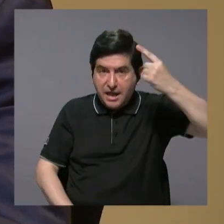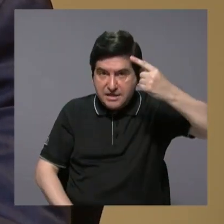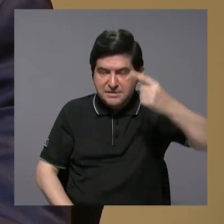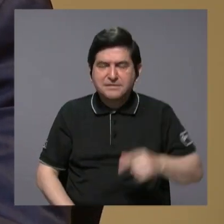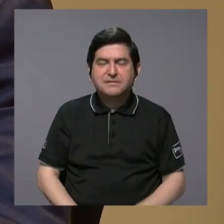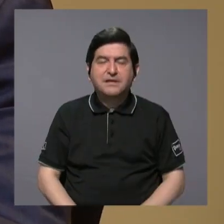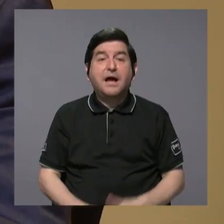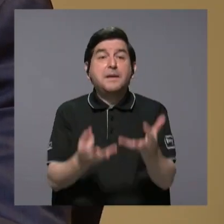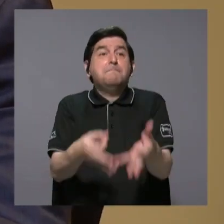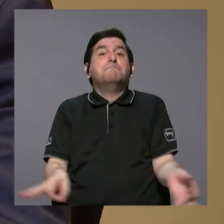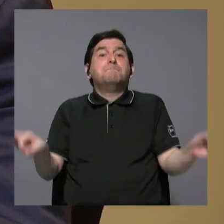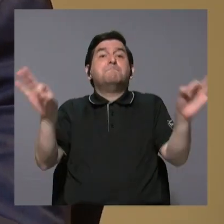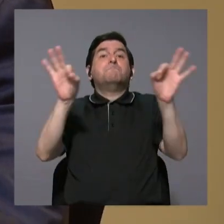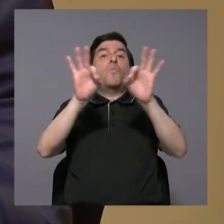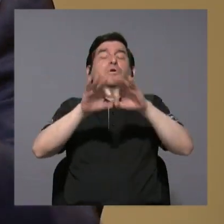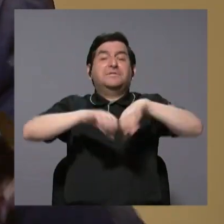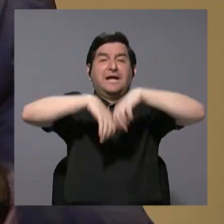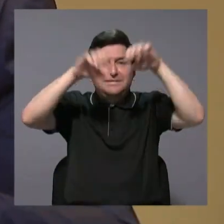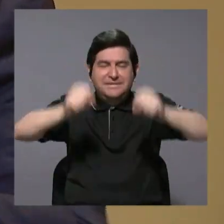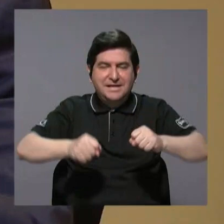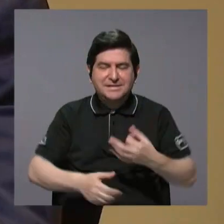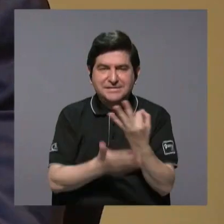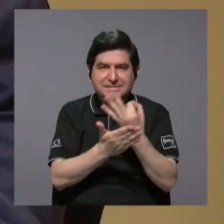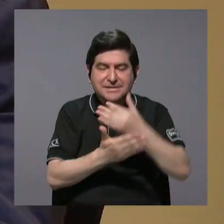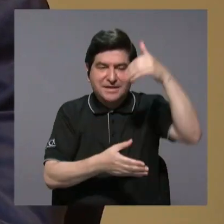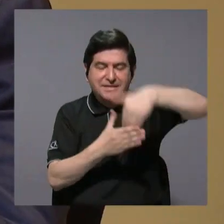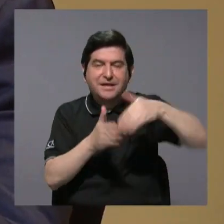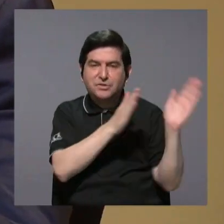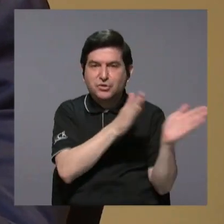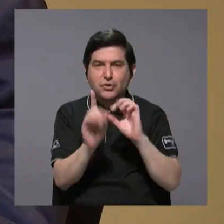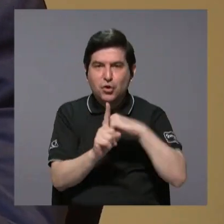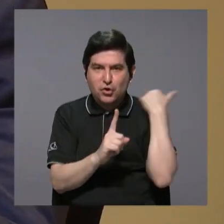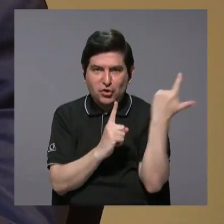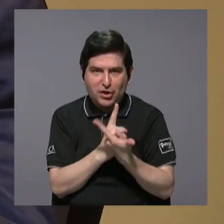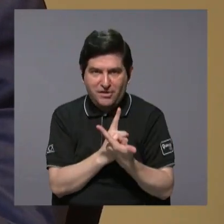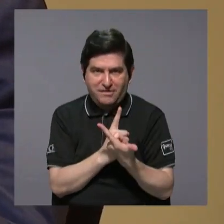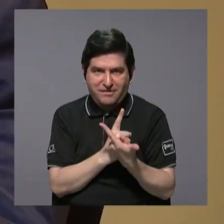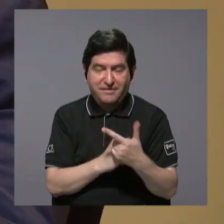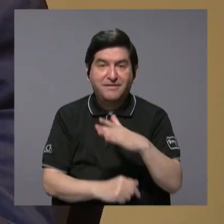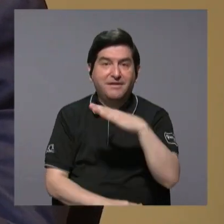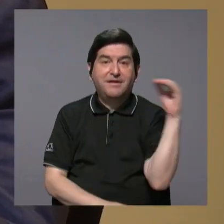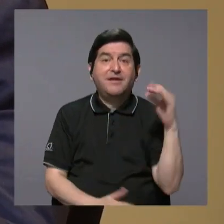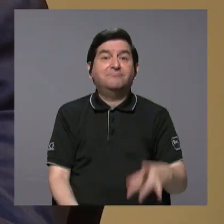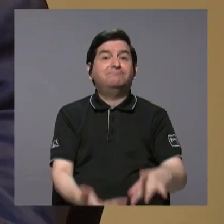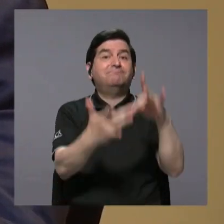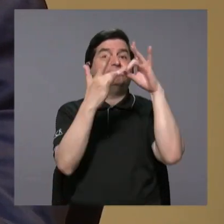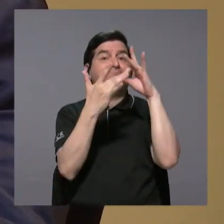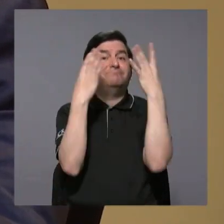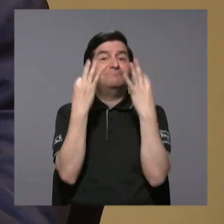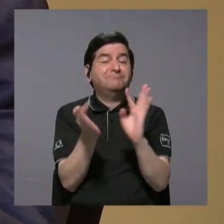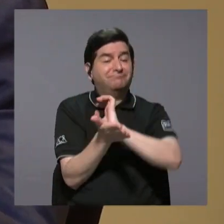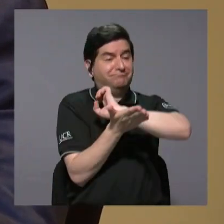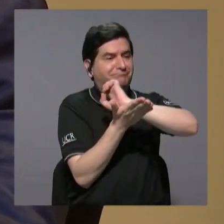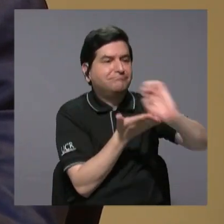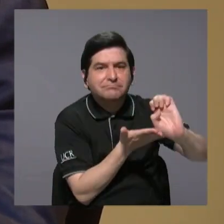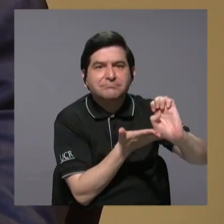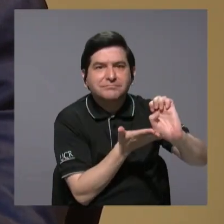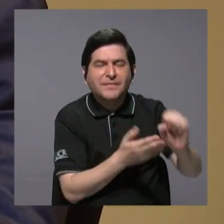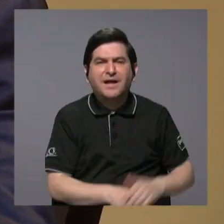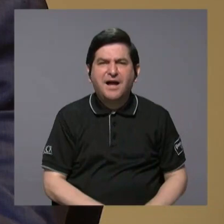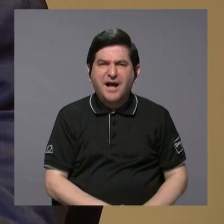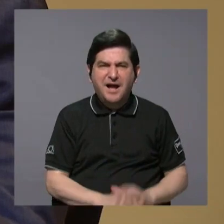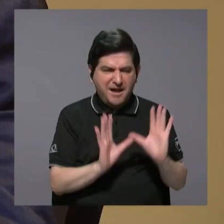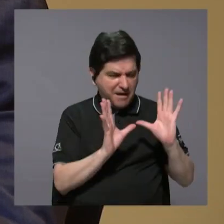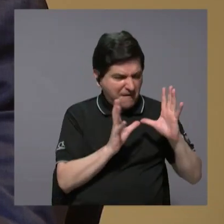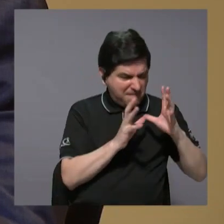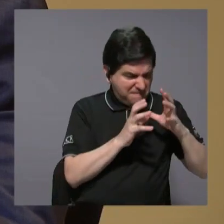claridad de la importancia del sistema financiero en el ordenamiento social y que sobre todo busque evitar las